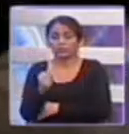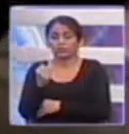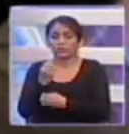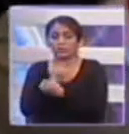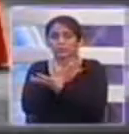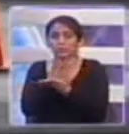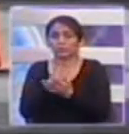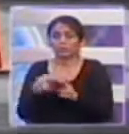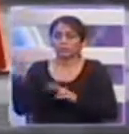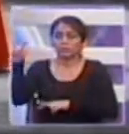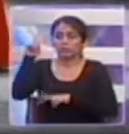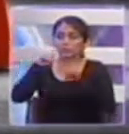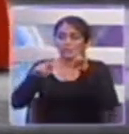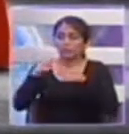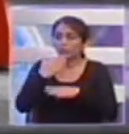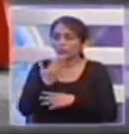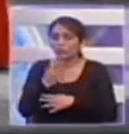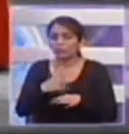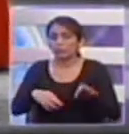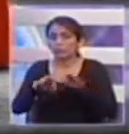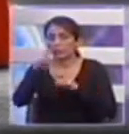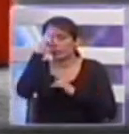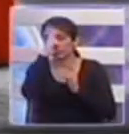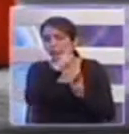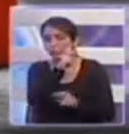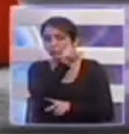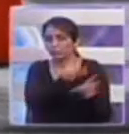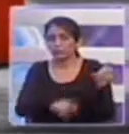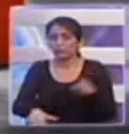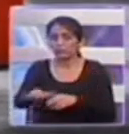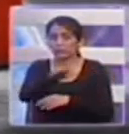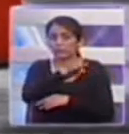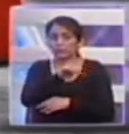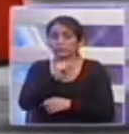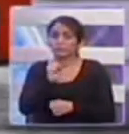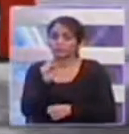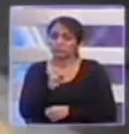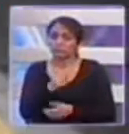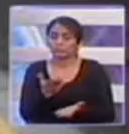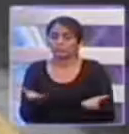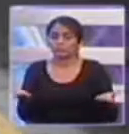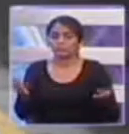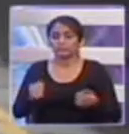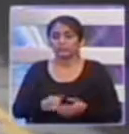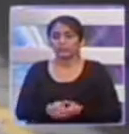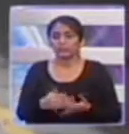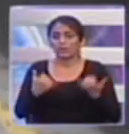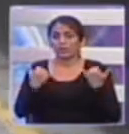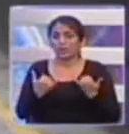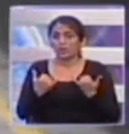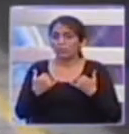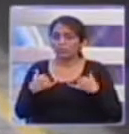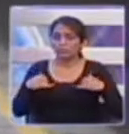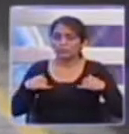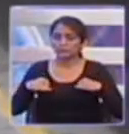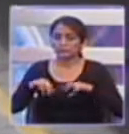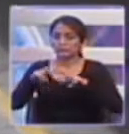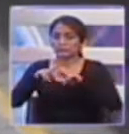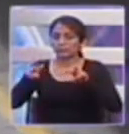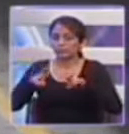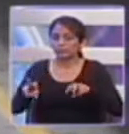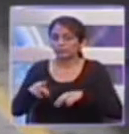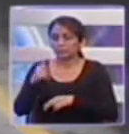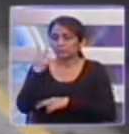los derechos de los ciudadanos. Sin embargo, destacan que tienen todos los argumentos legales y técnicos para desvirtuar cualquier situación